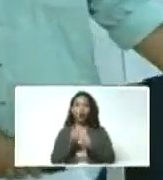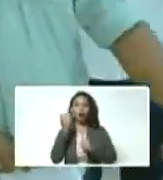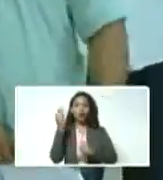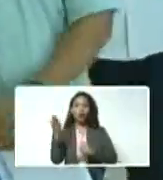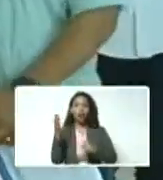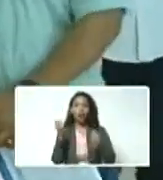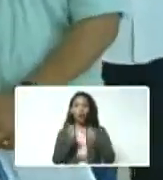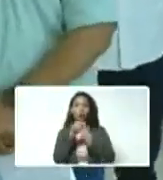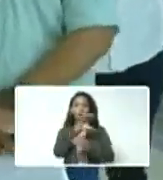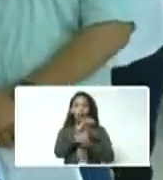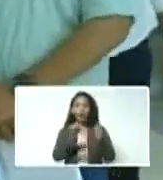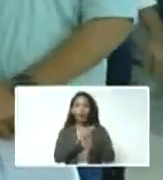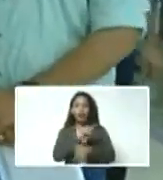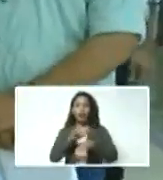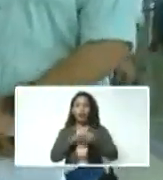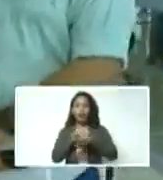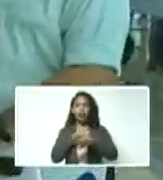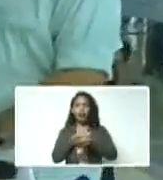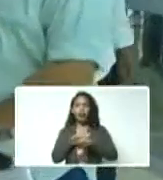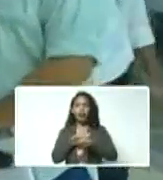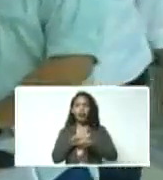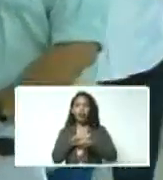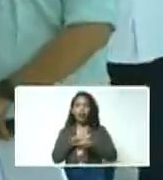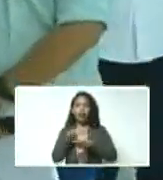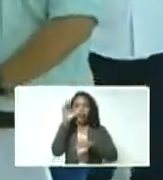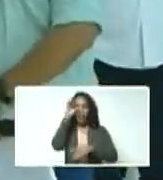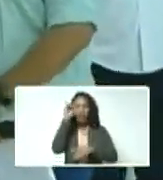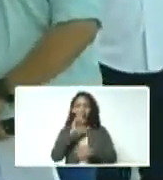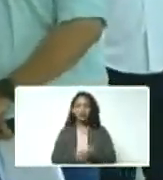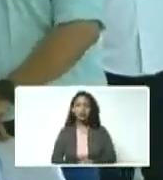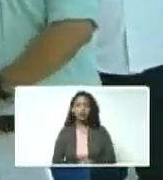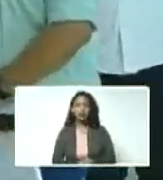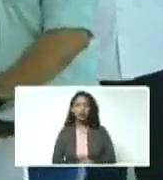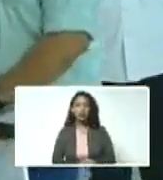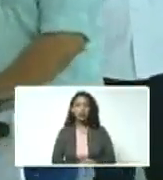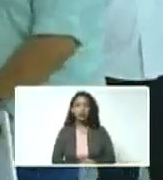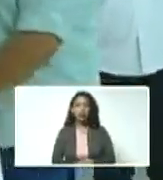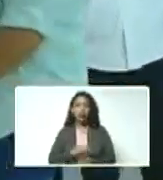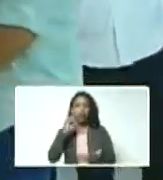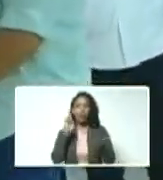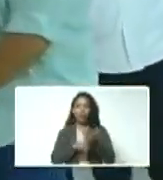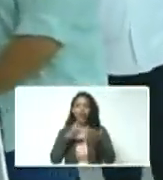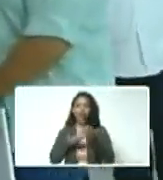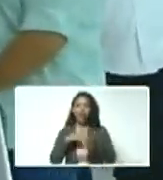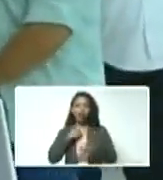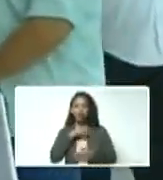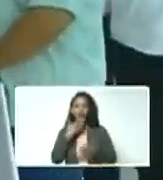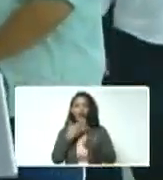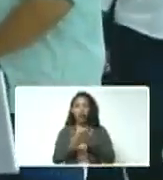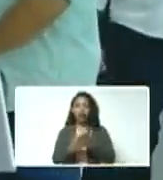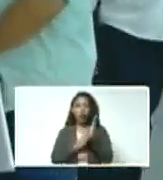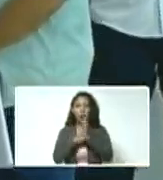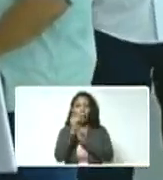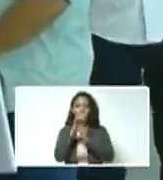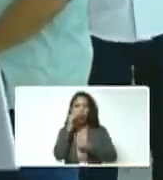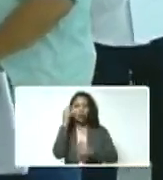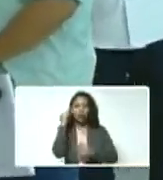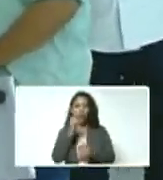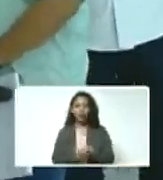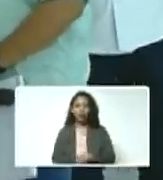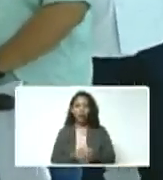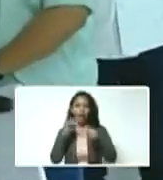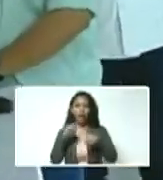la viceministra, la vicepresidenta Delcy Rodríguez. De verdad estamos muy agradecidos nosotros los emprendedores. Esta